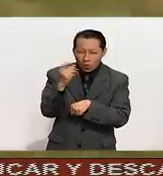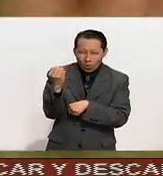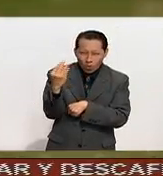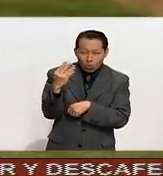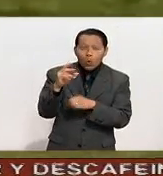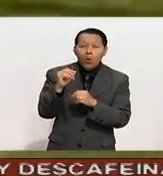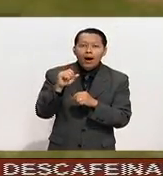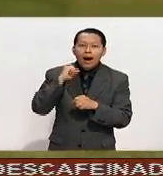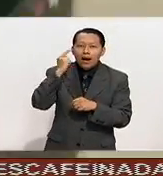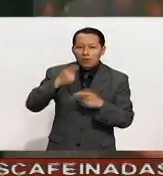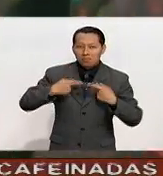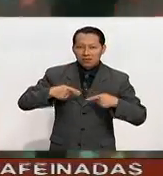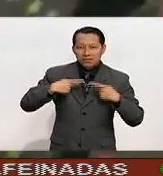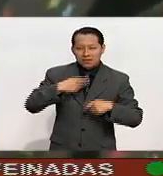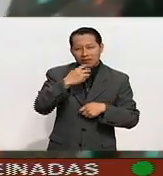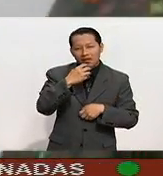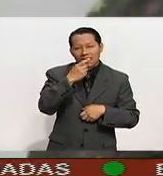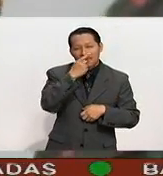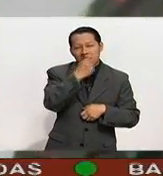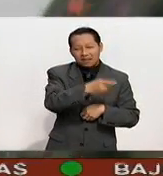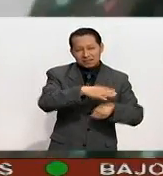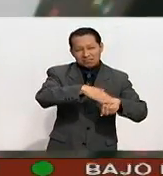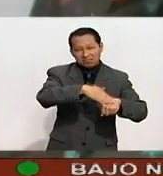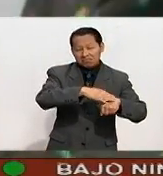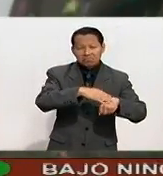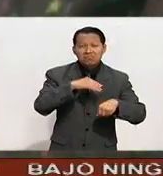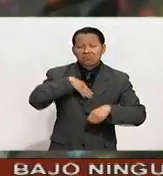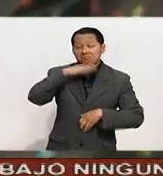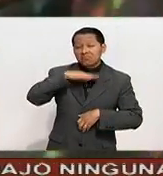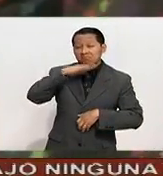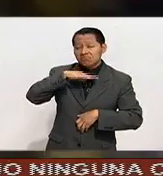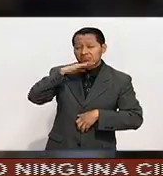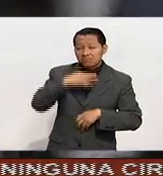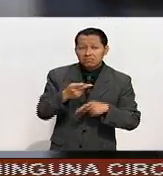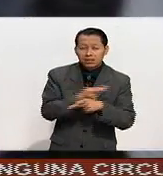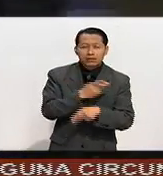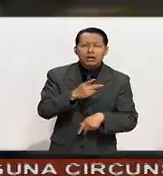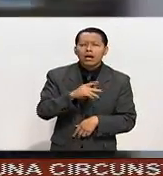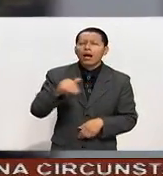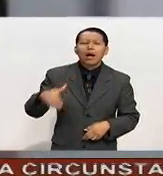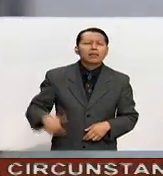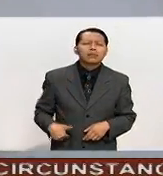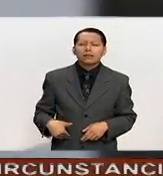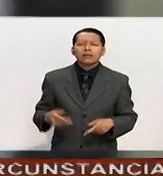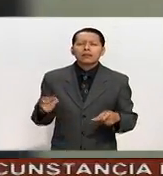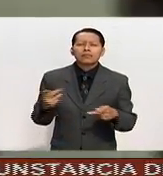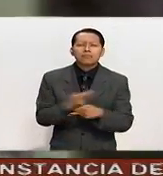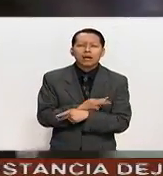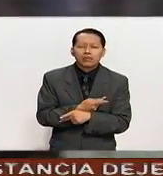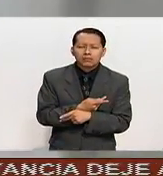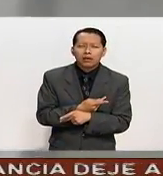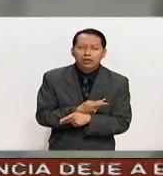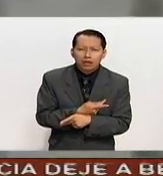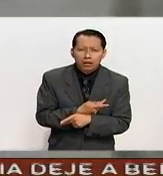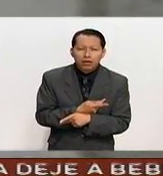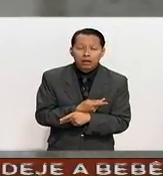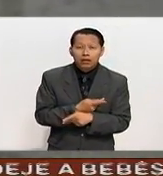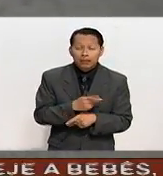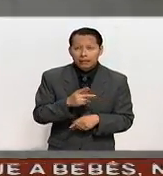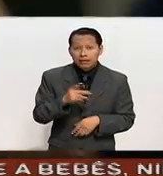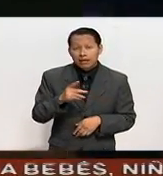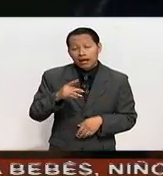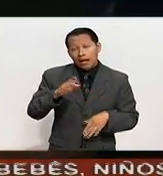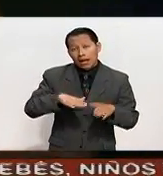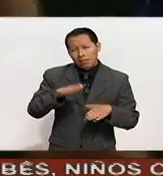que te están diciendo, y entonces los accidentes que están habiendo son accidentes, bueno, una fisura y una fractura